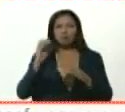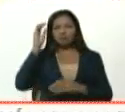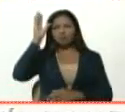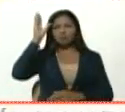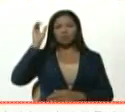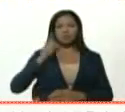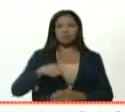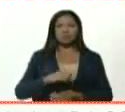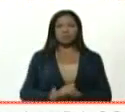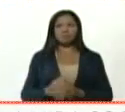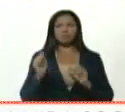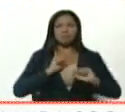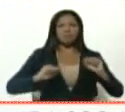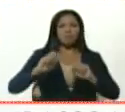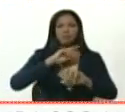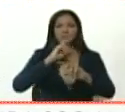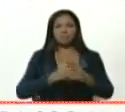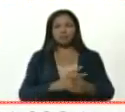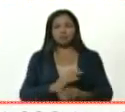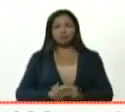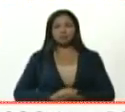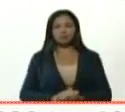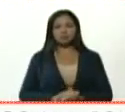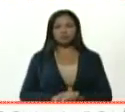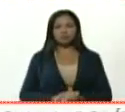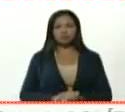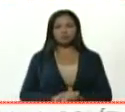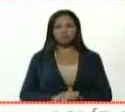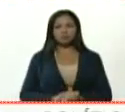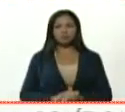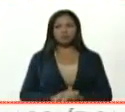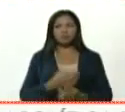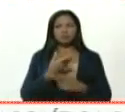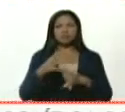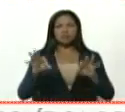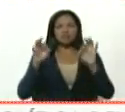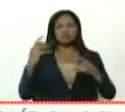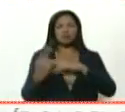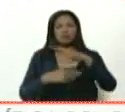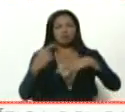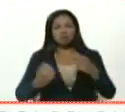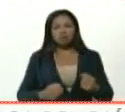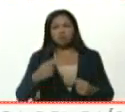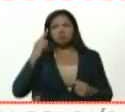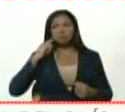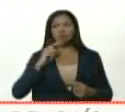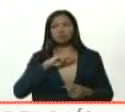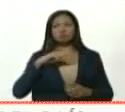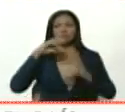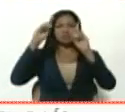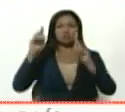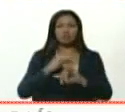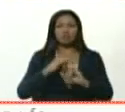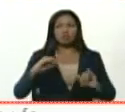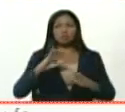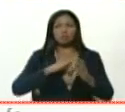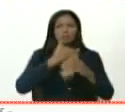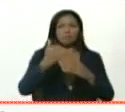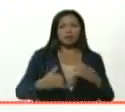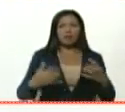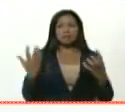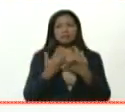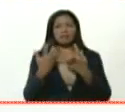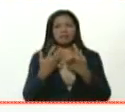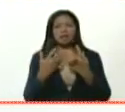capacidad, con despliegue de fuerza. Ese es el éxito de la Revolución Bolivariana. Se ha decidido un plan de guerra para Venezuela en